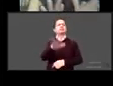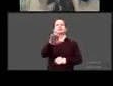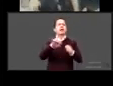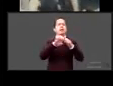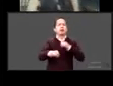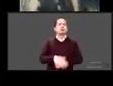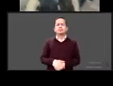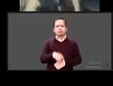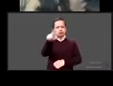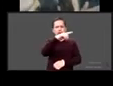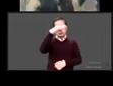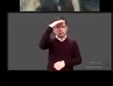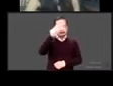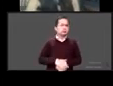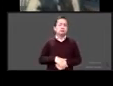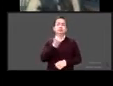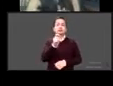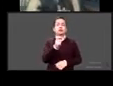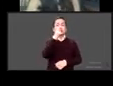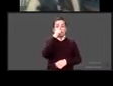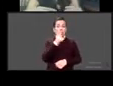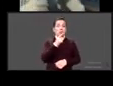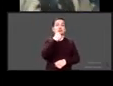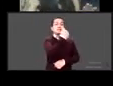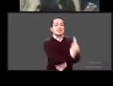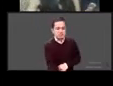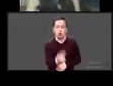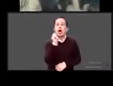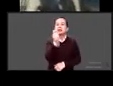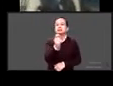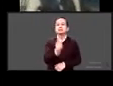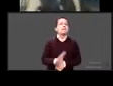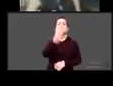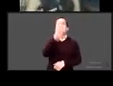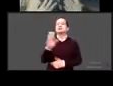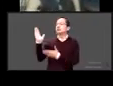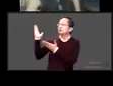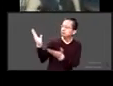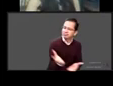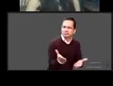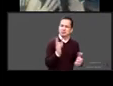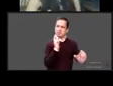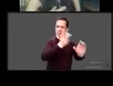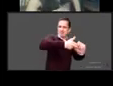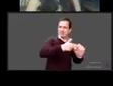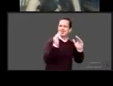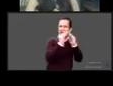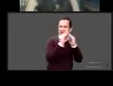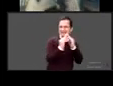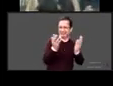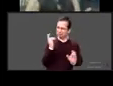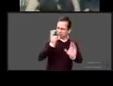hijos son huéspedes, y huéspedes adultos para que no nos cueste tanto trabajo. Piensen si a estos huéspedes ustedes les hablarían como les hablan a sus